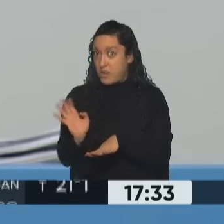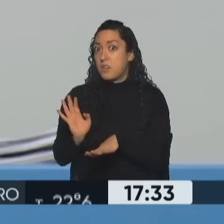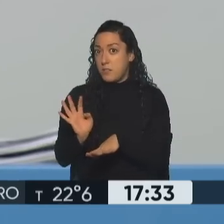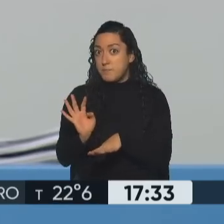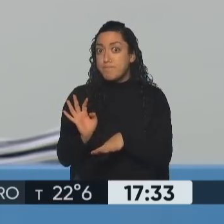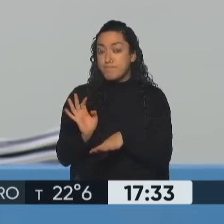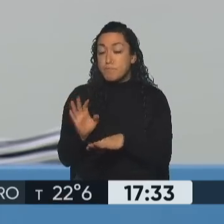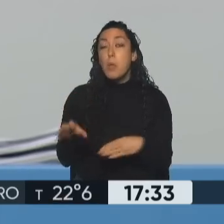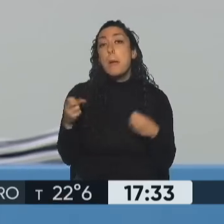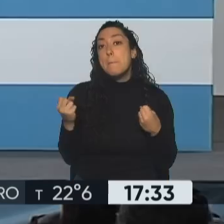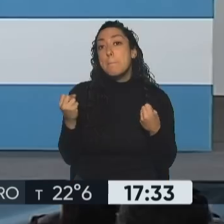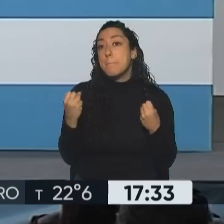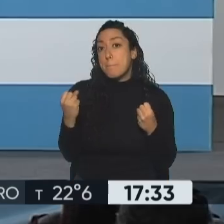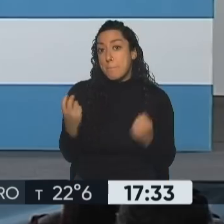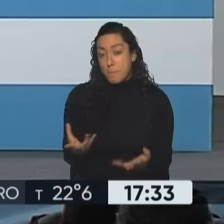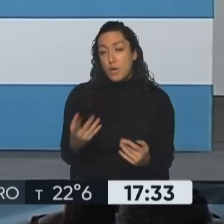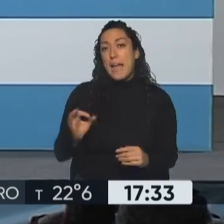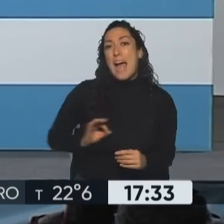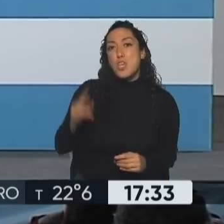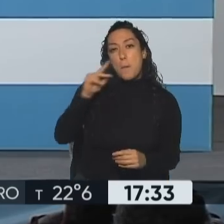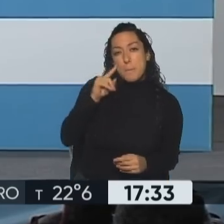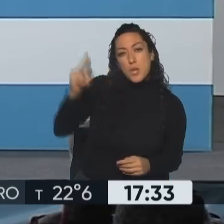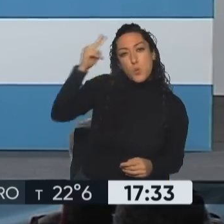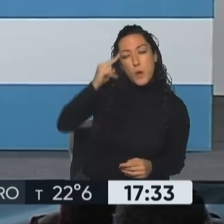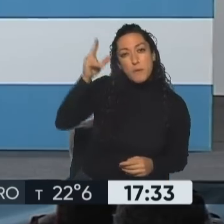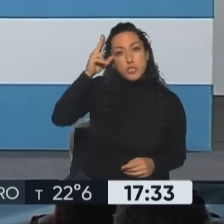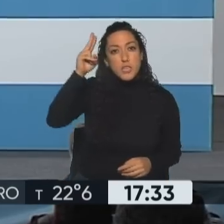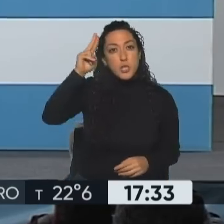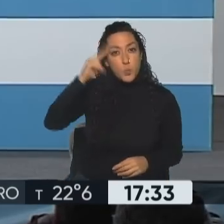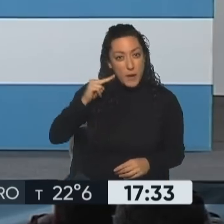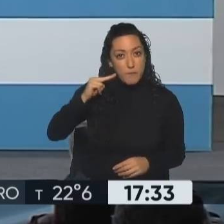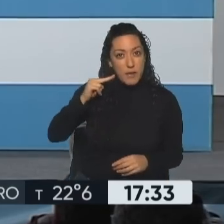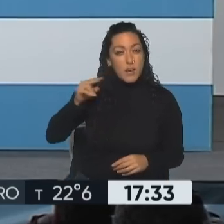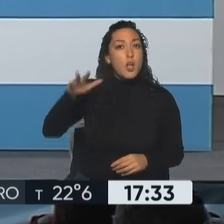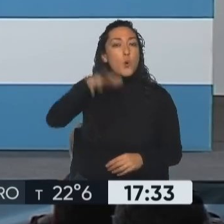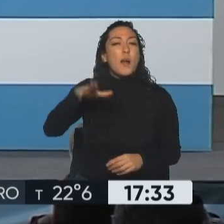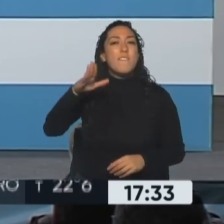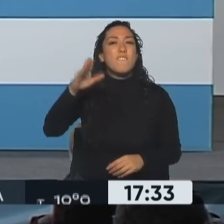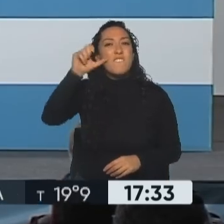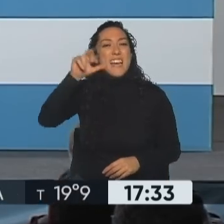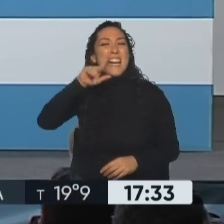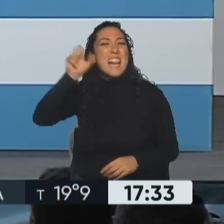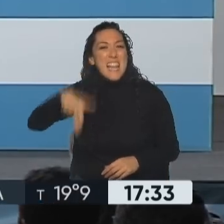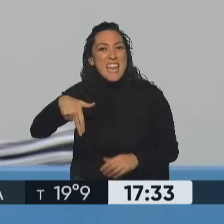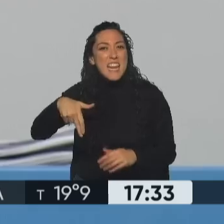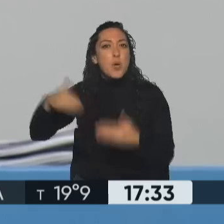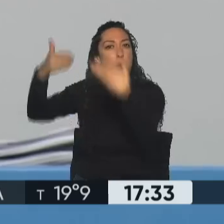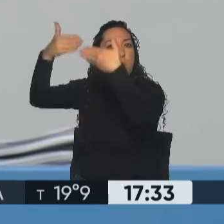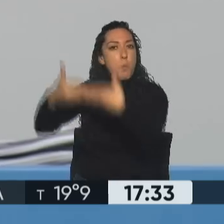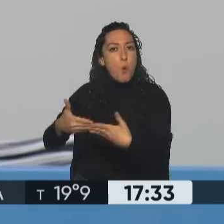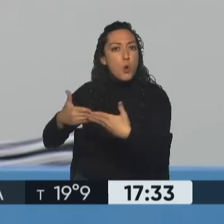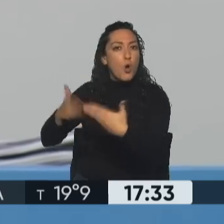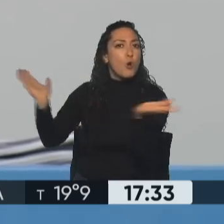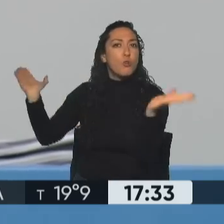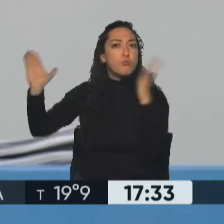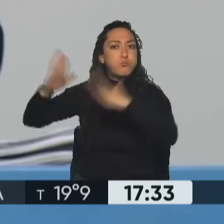porque cuando en el 89 cae el muro de Berlín, Hugo, Jorge, el muro,